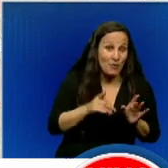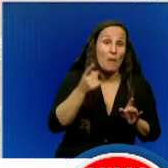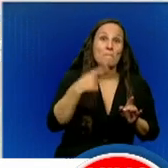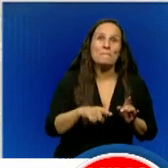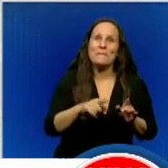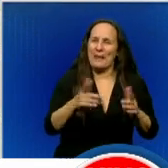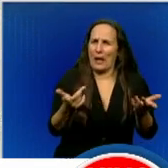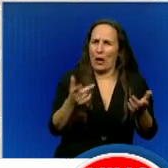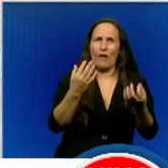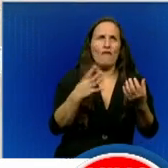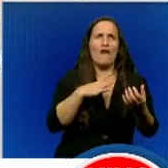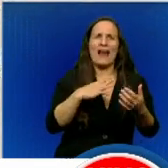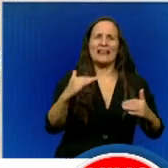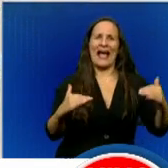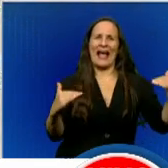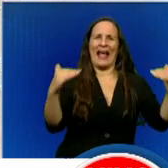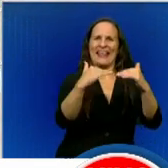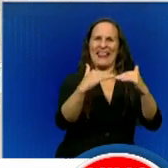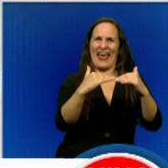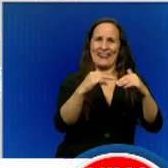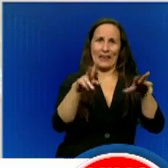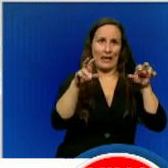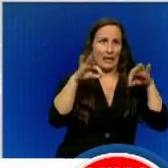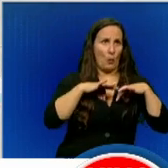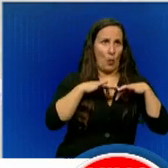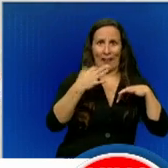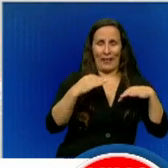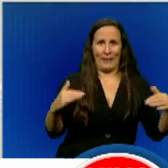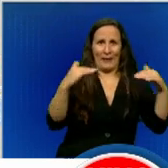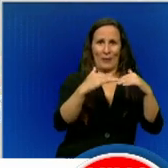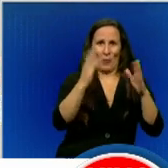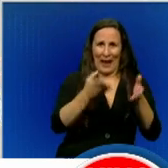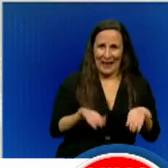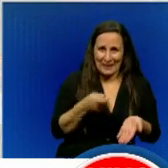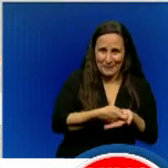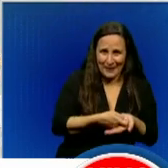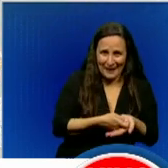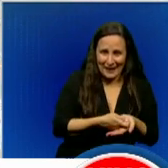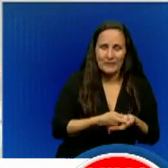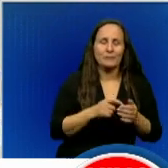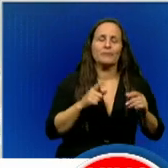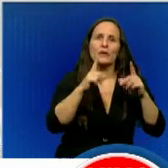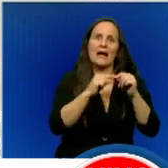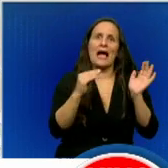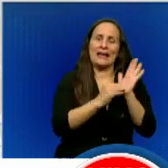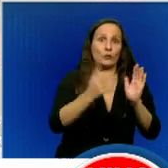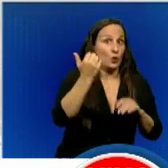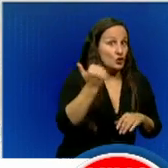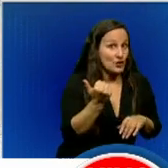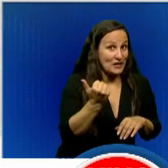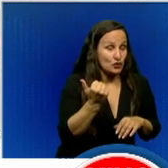equidad horizontal un pequeño párrafo respecto al artículo 6º sobre el supuesto beneficio